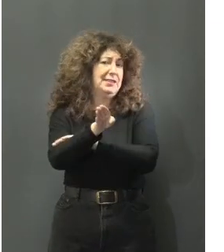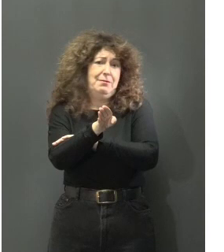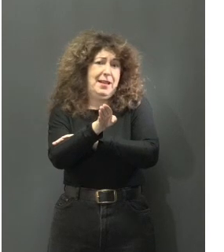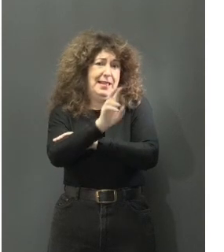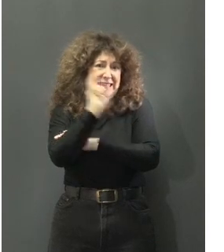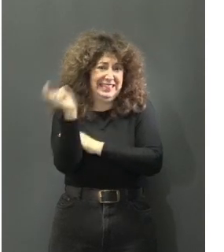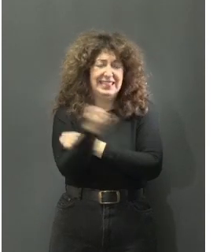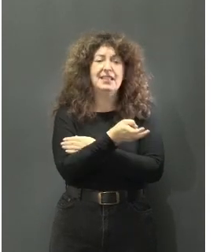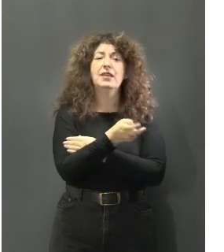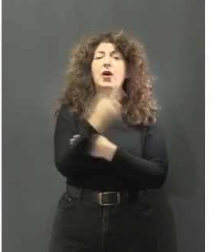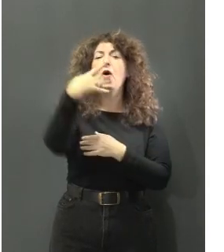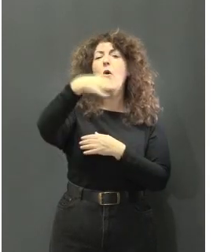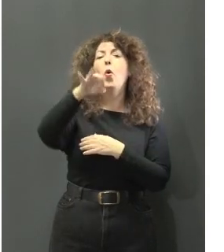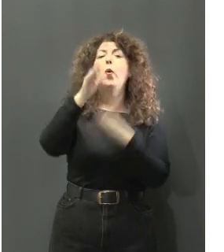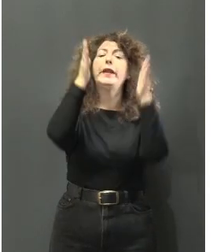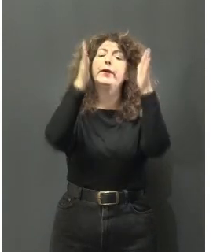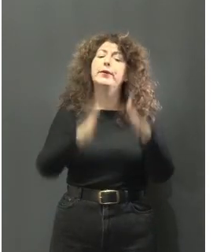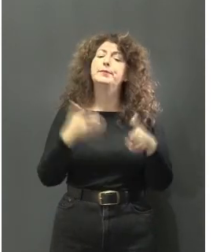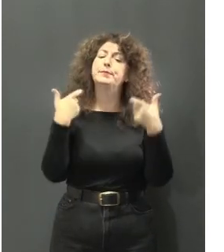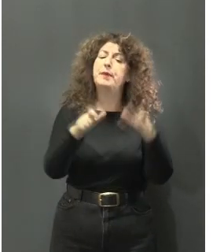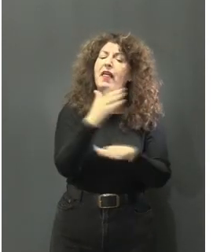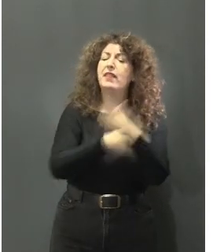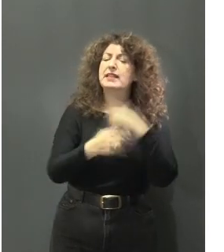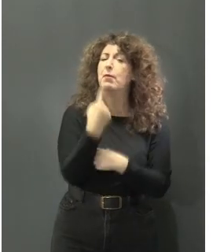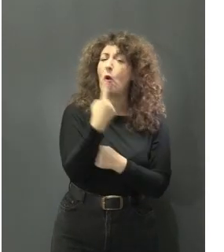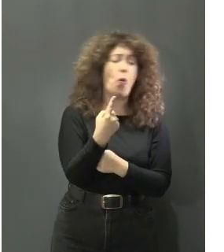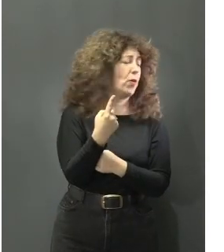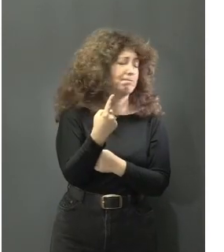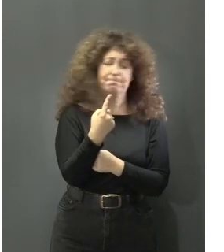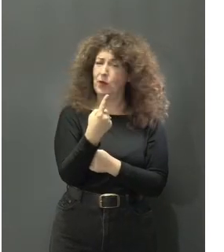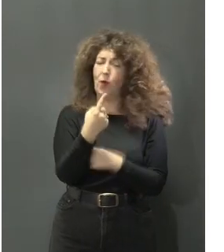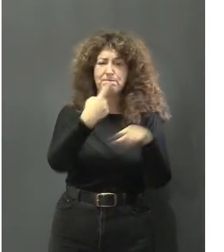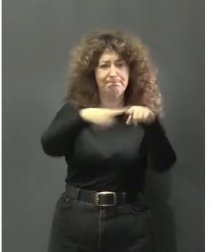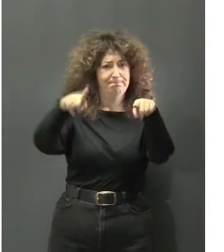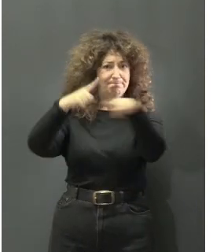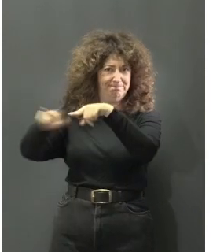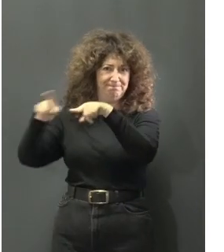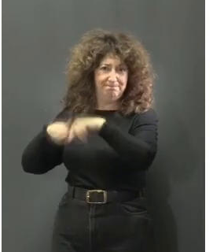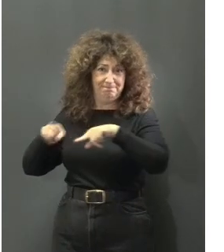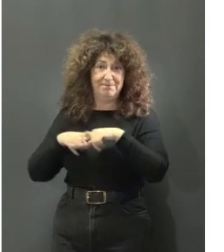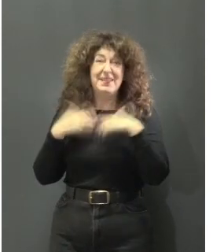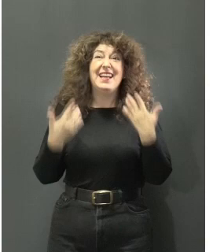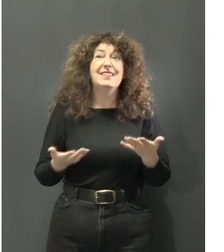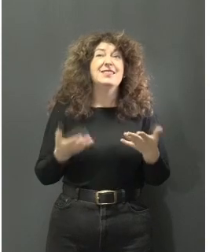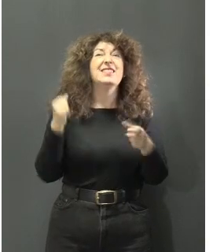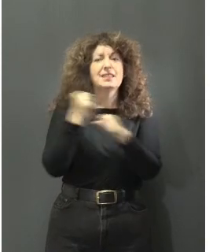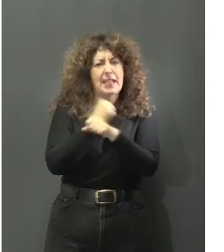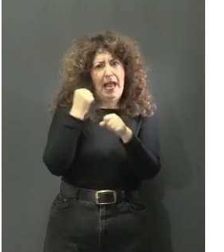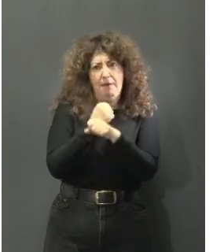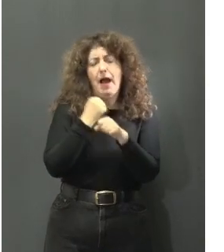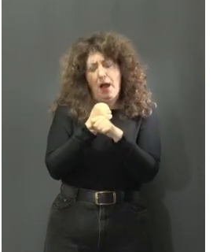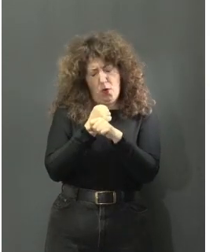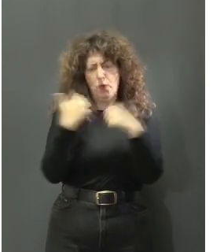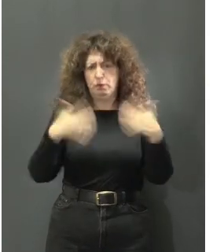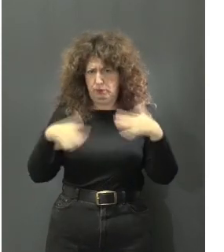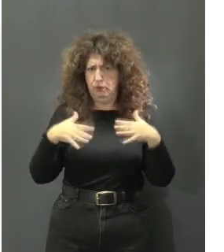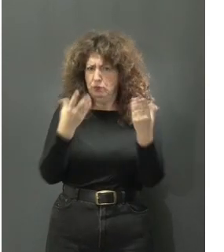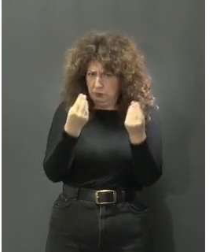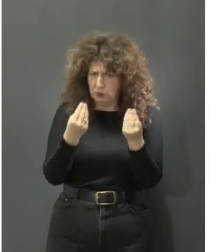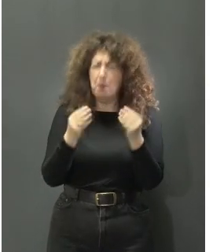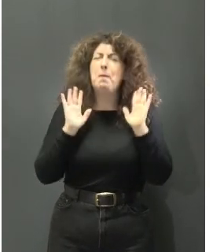No solamente es un tipo de discapacidad, sino que son varias, con lo cual el trabajo realmente es mayor, pero también